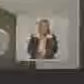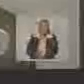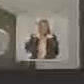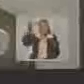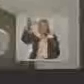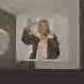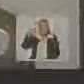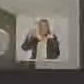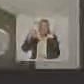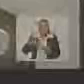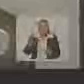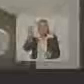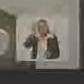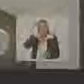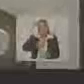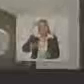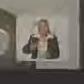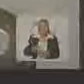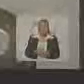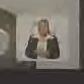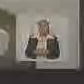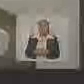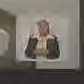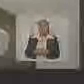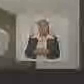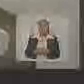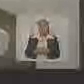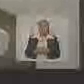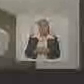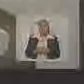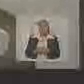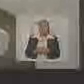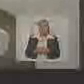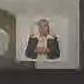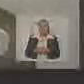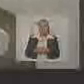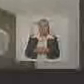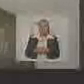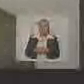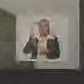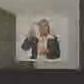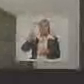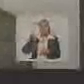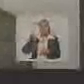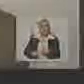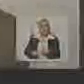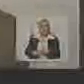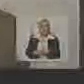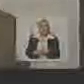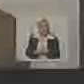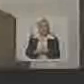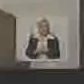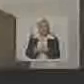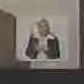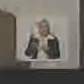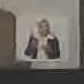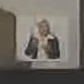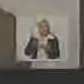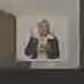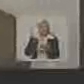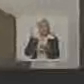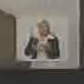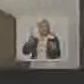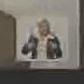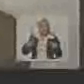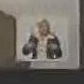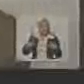cuando había un jefe del departamento del Distrito Federal y los simplemente delegados. Hoy tenemos la representación de una ciudadanía